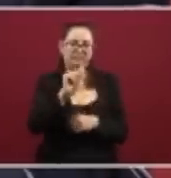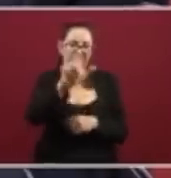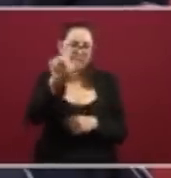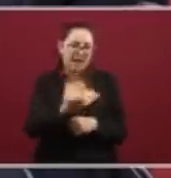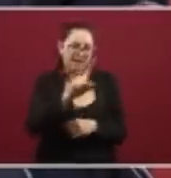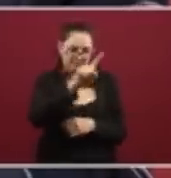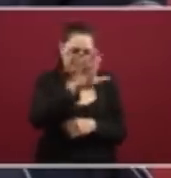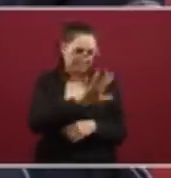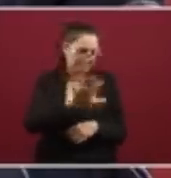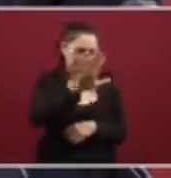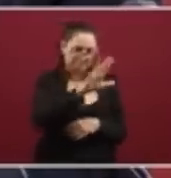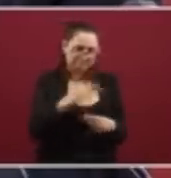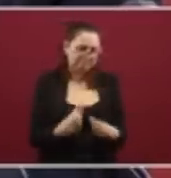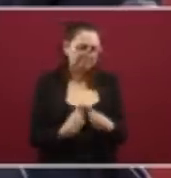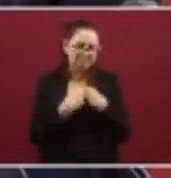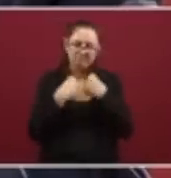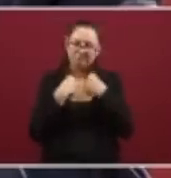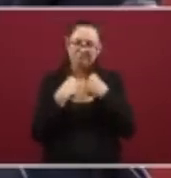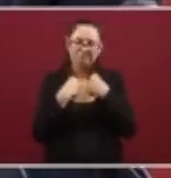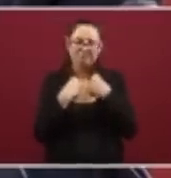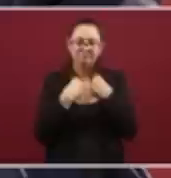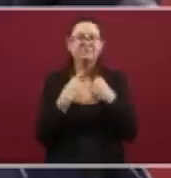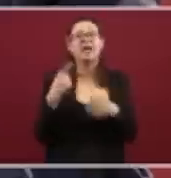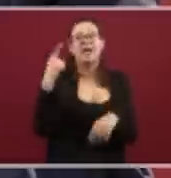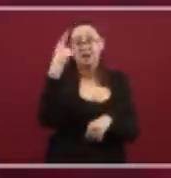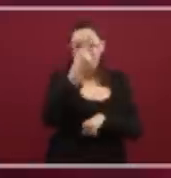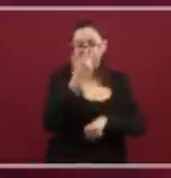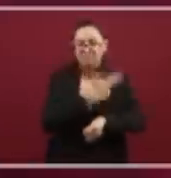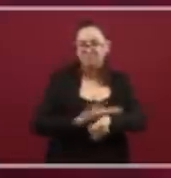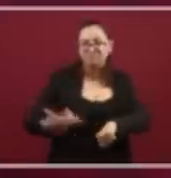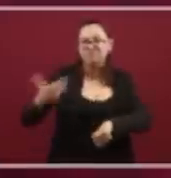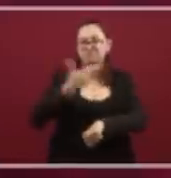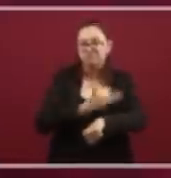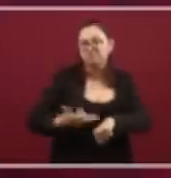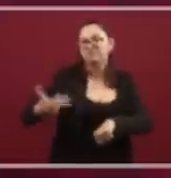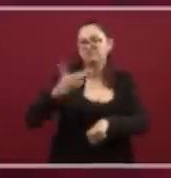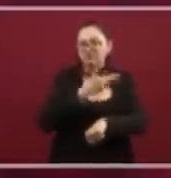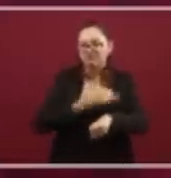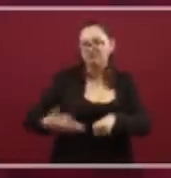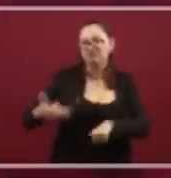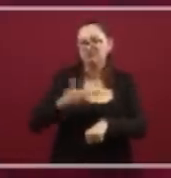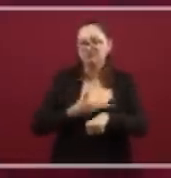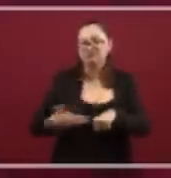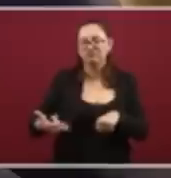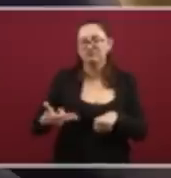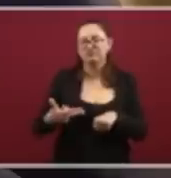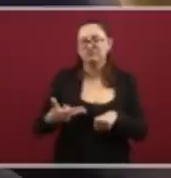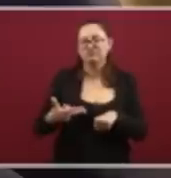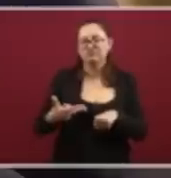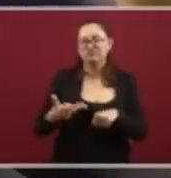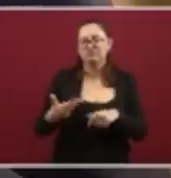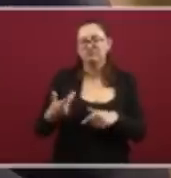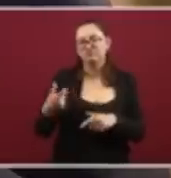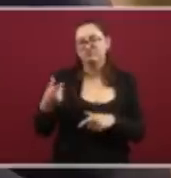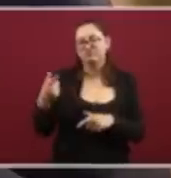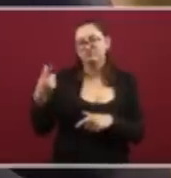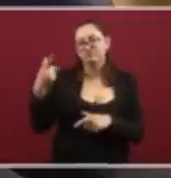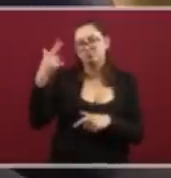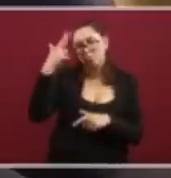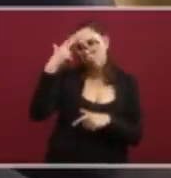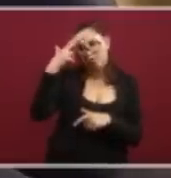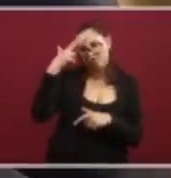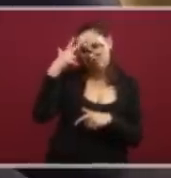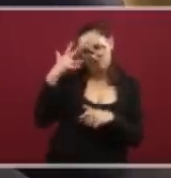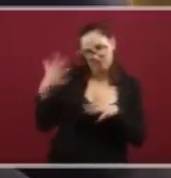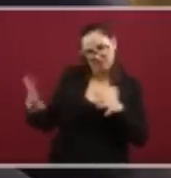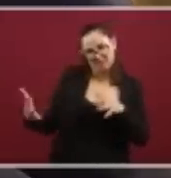y desde ya organizó un movimiento para enfrentar a porfirio díaz